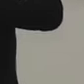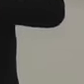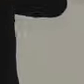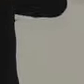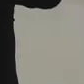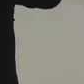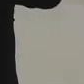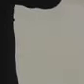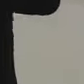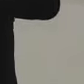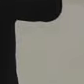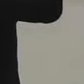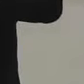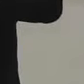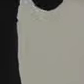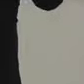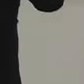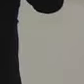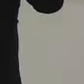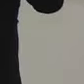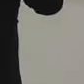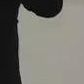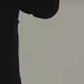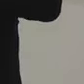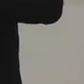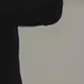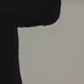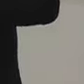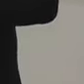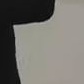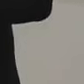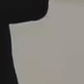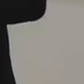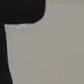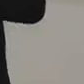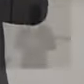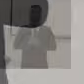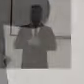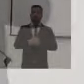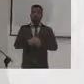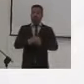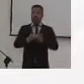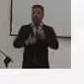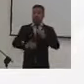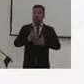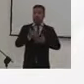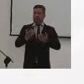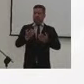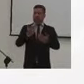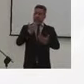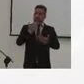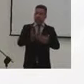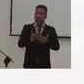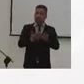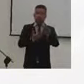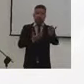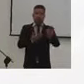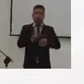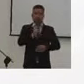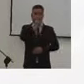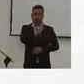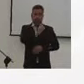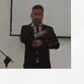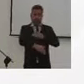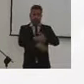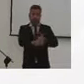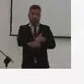Buenas tardes para todos. Gracias, Sebastián. Antes que todo, quiero agradecerle a